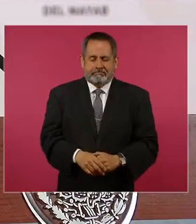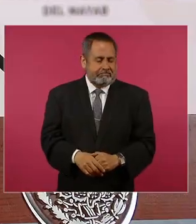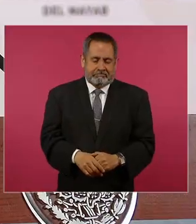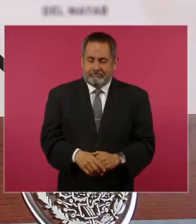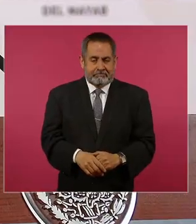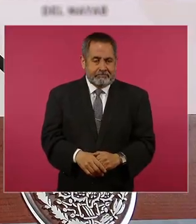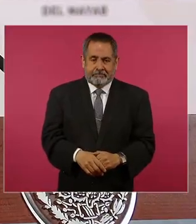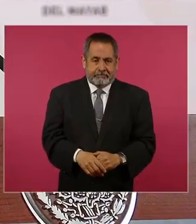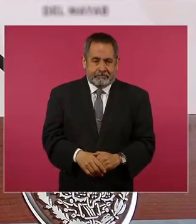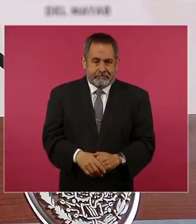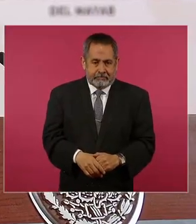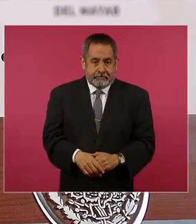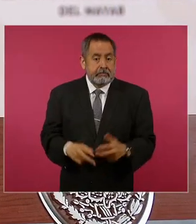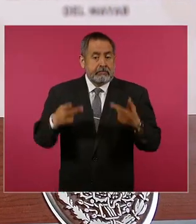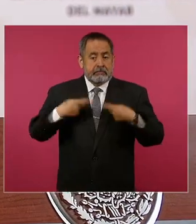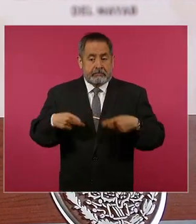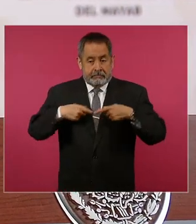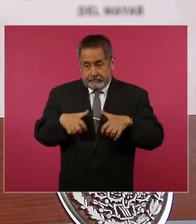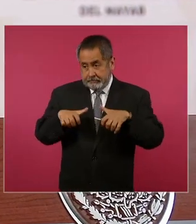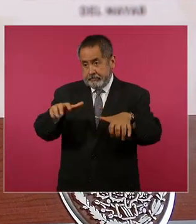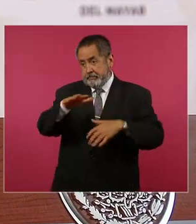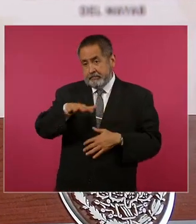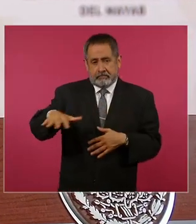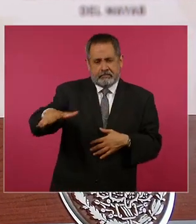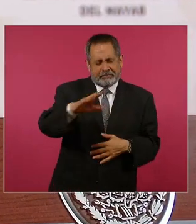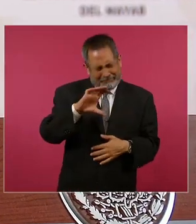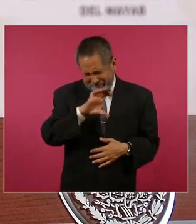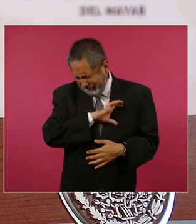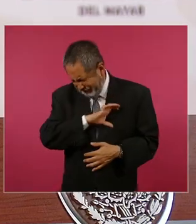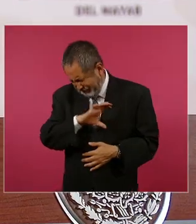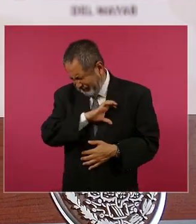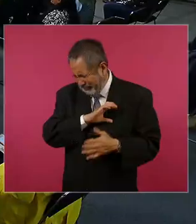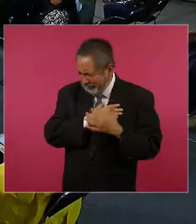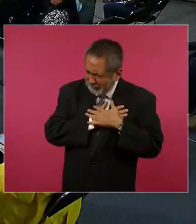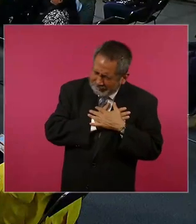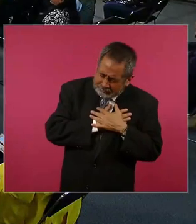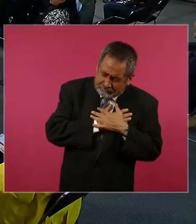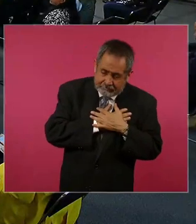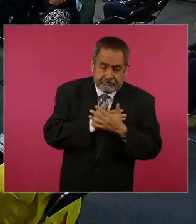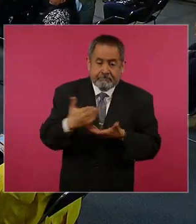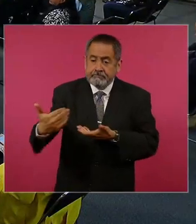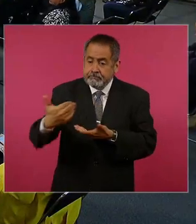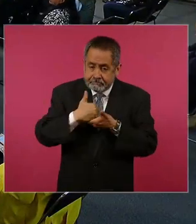pero tampoco a la gente, el pueblo, a la que quiero mucho,